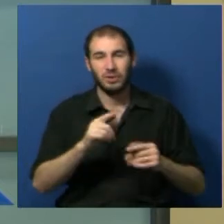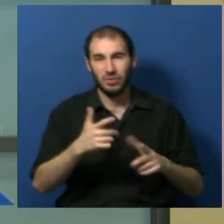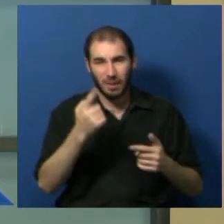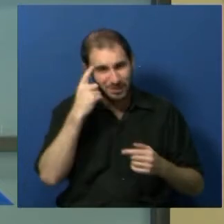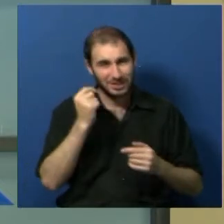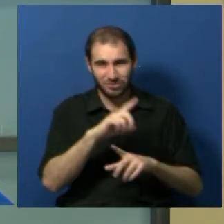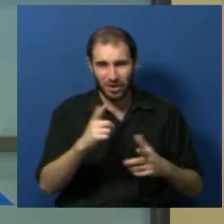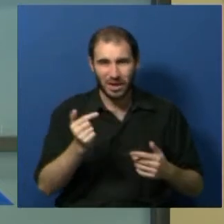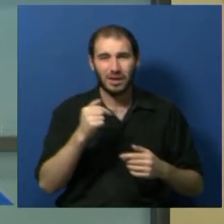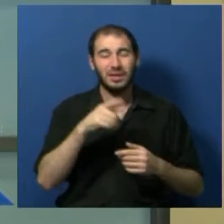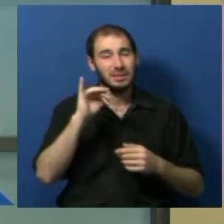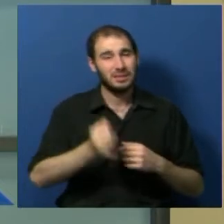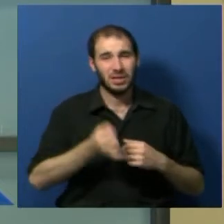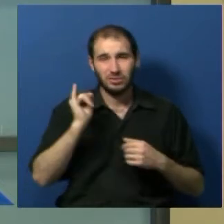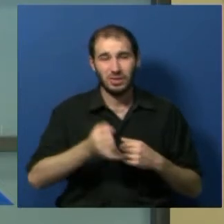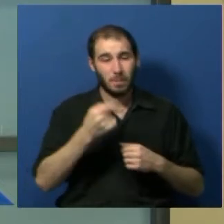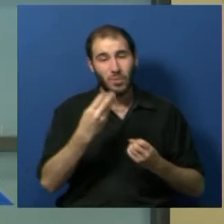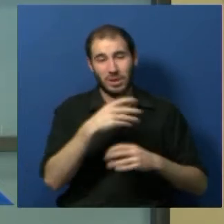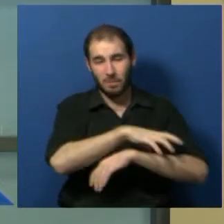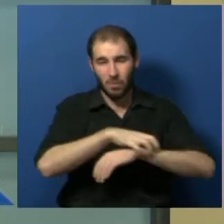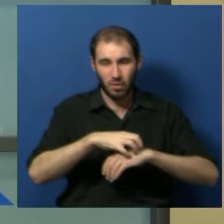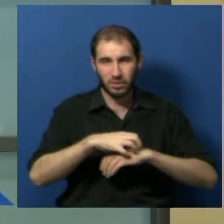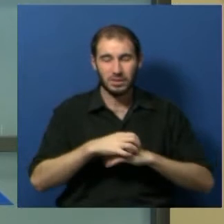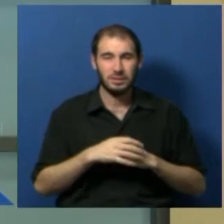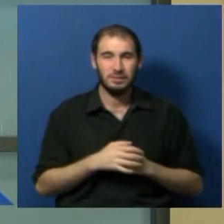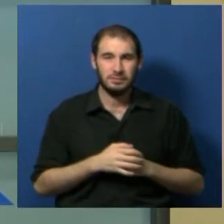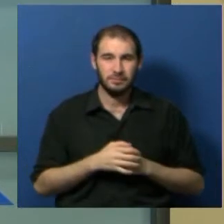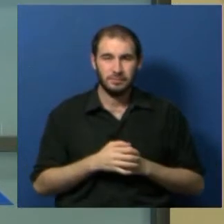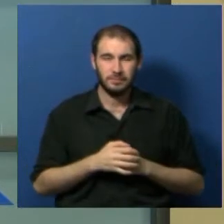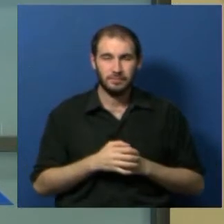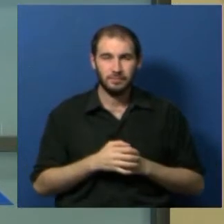decisiones, y que indefectiblemente, por ser pobre y por no estar